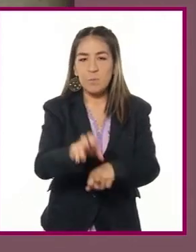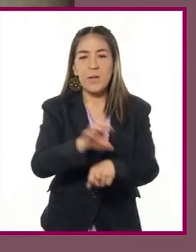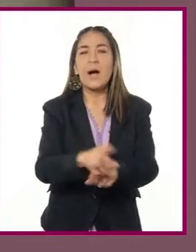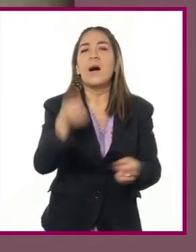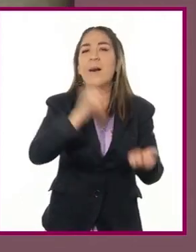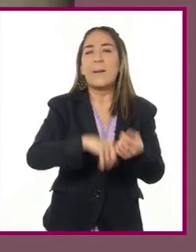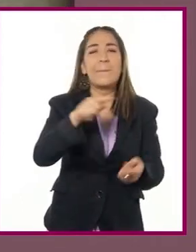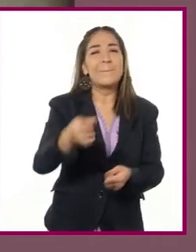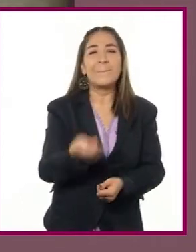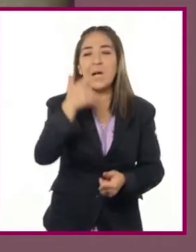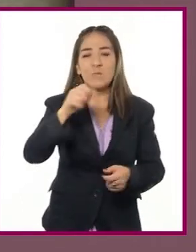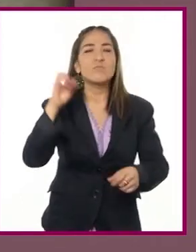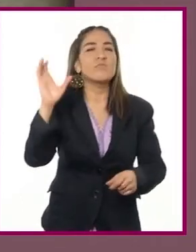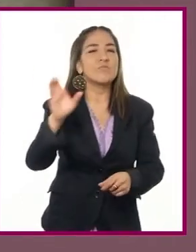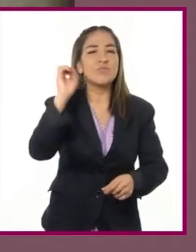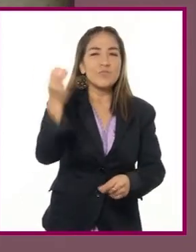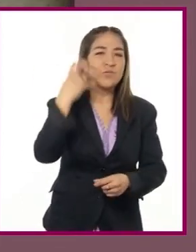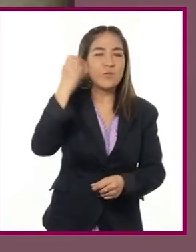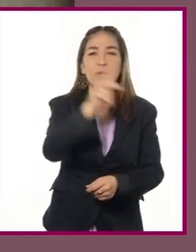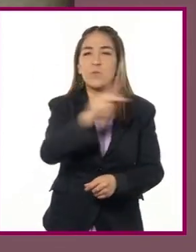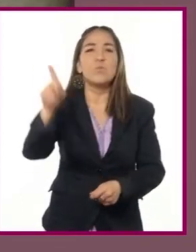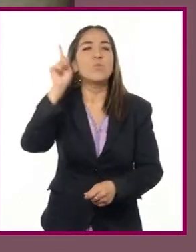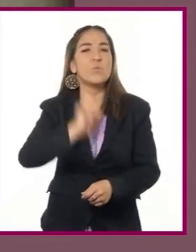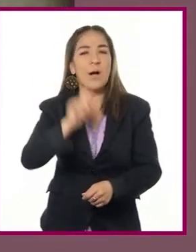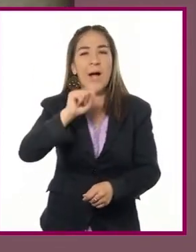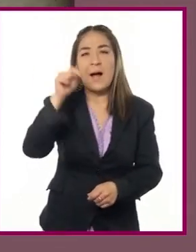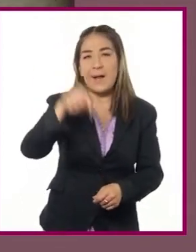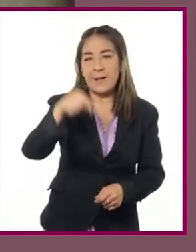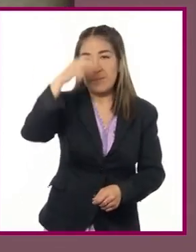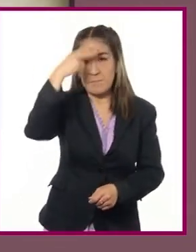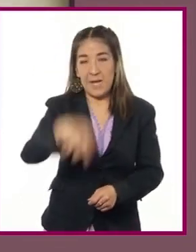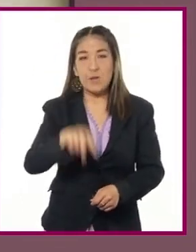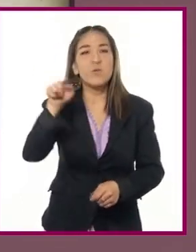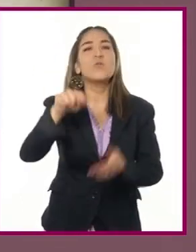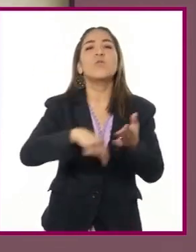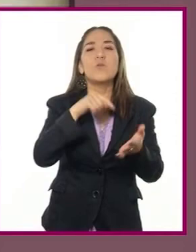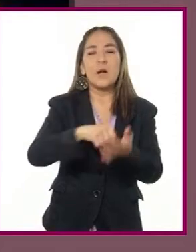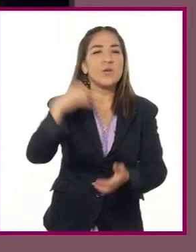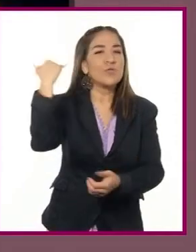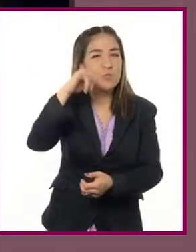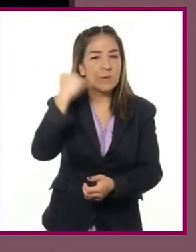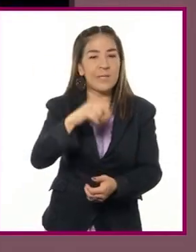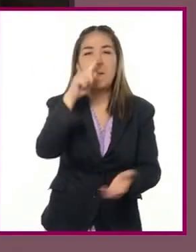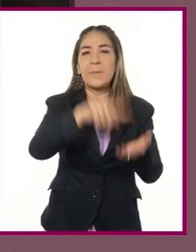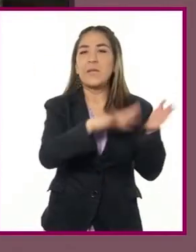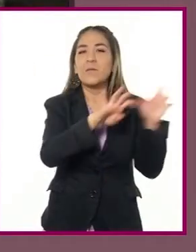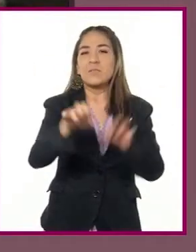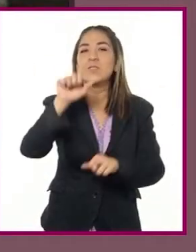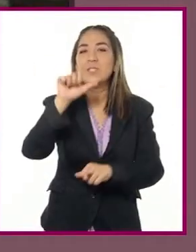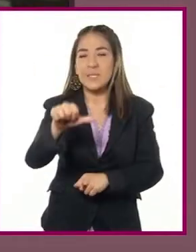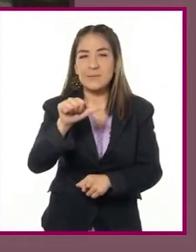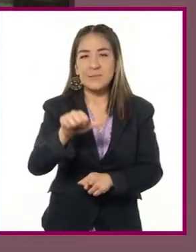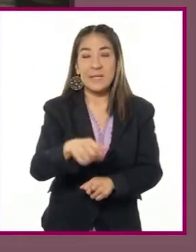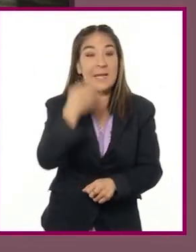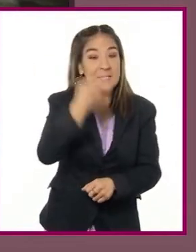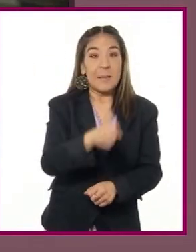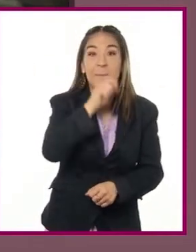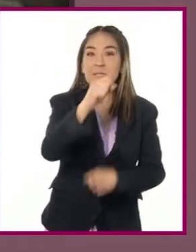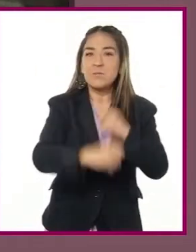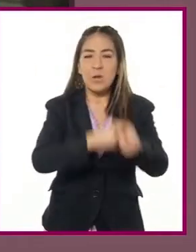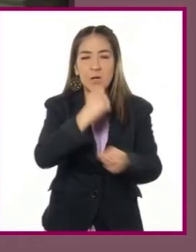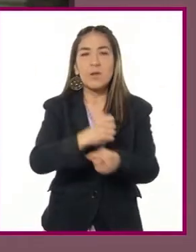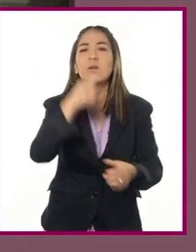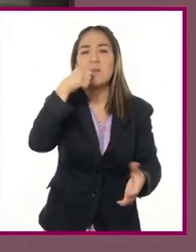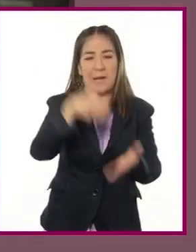primer Congreso Feminista de México, realizado en Yucatán en 1916. Ese mismo año envió al